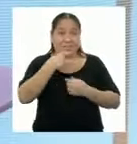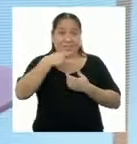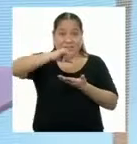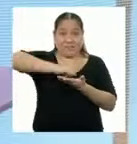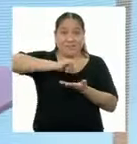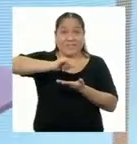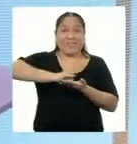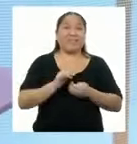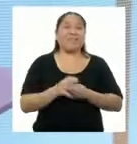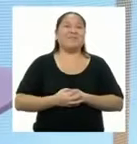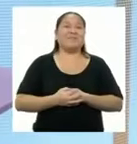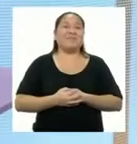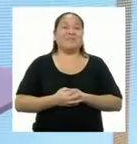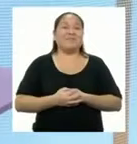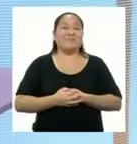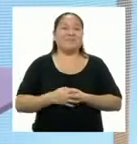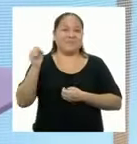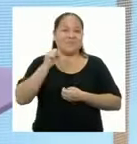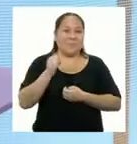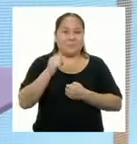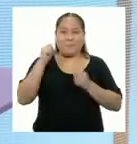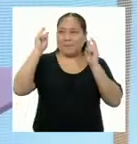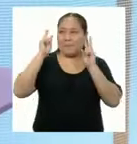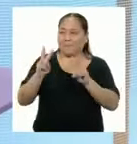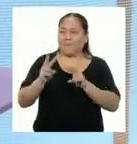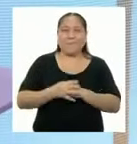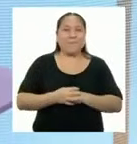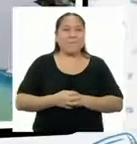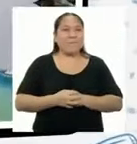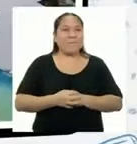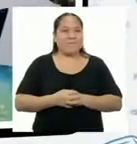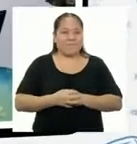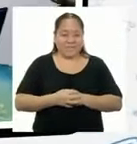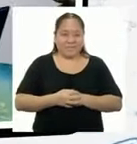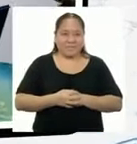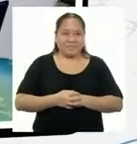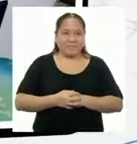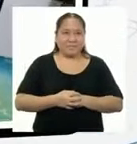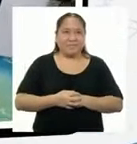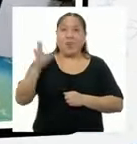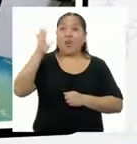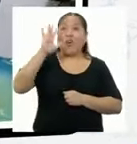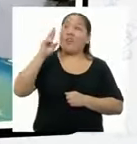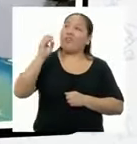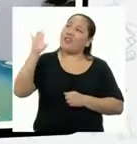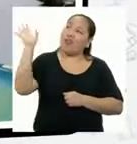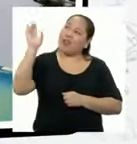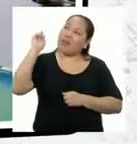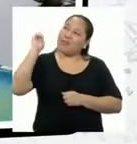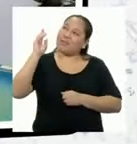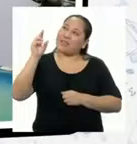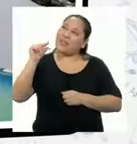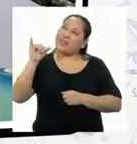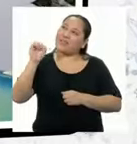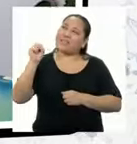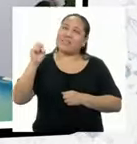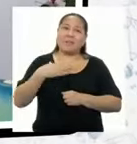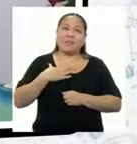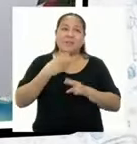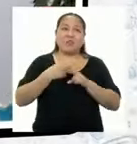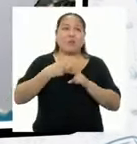A ver, veamos este. Hola, amigo. Hola, profesora Gisela. Mi nombre es Josué